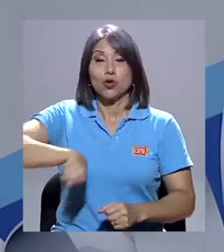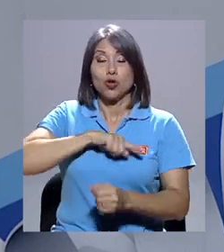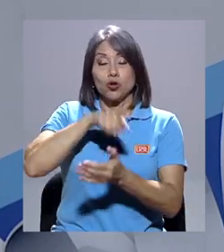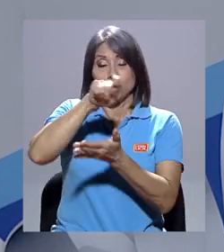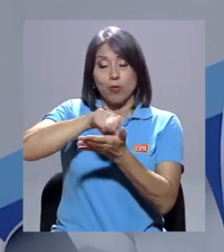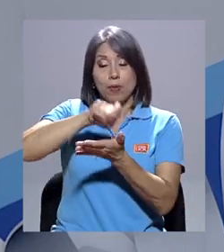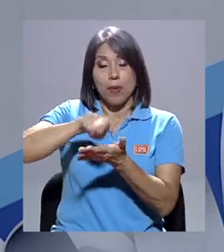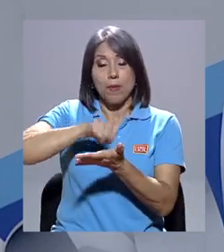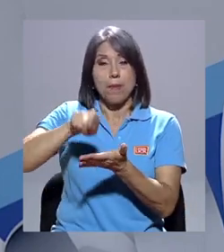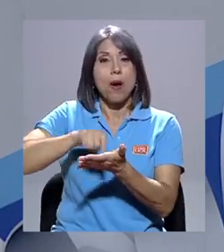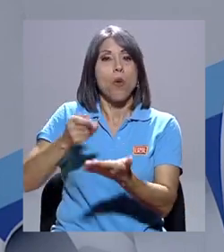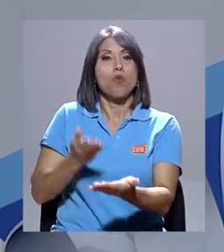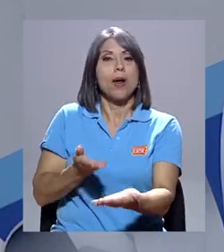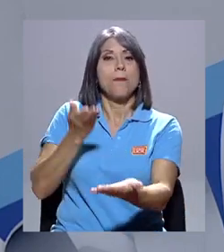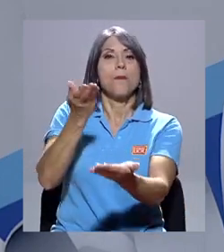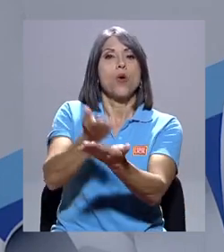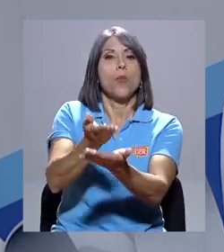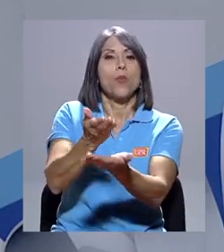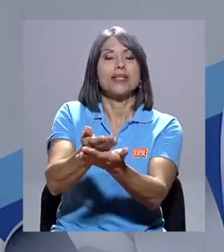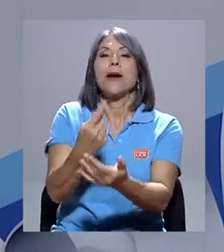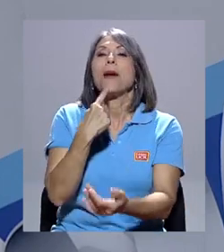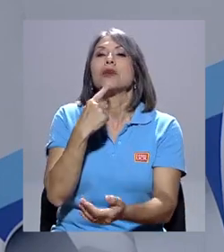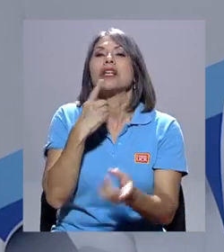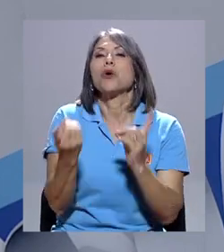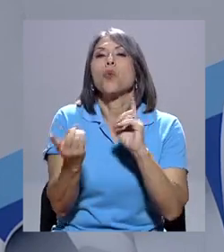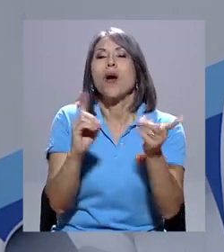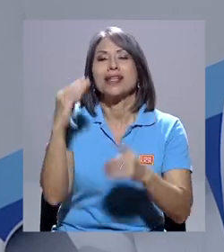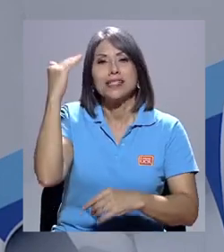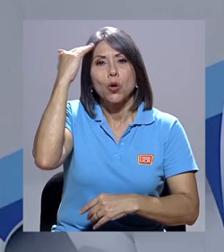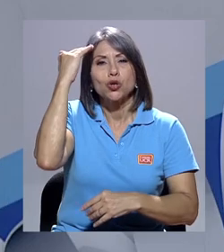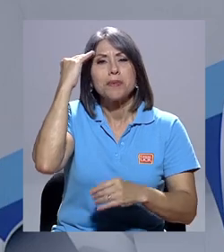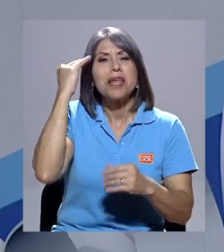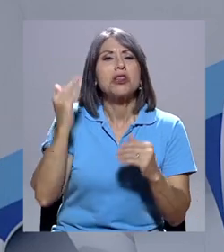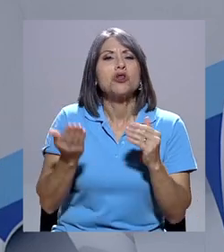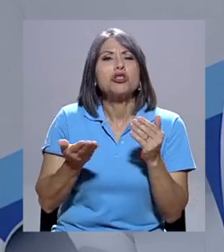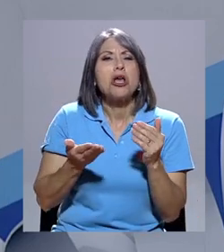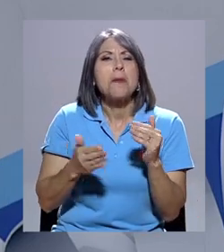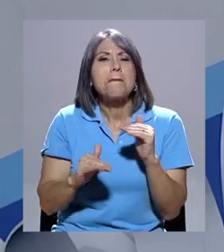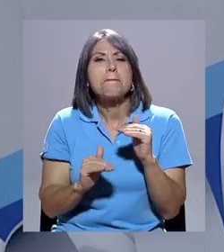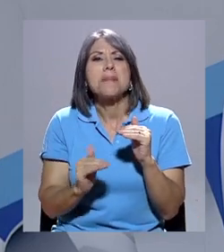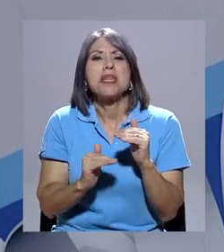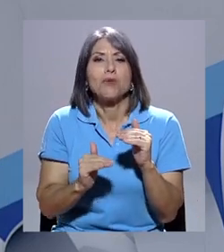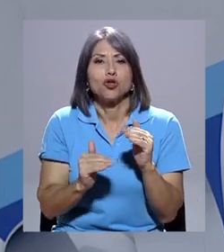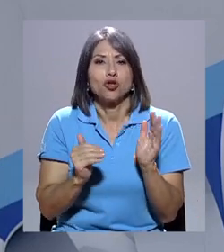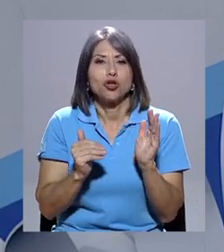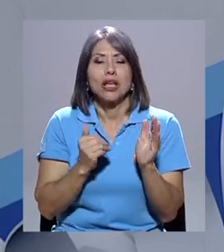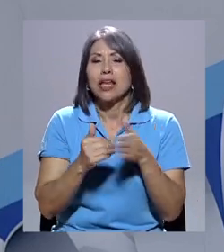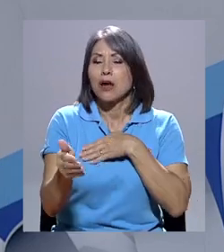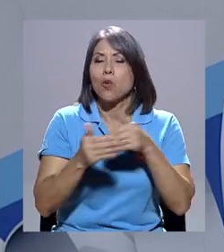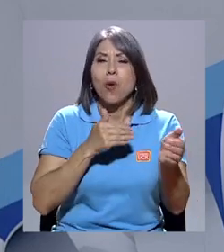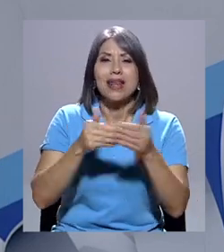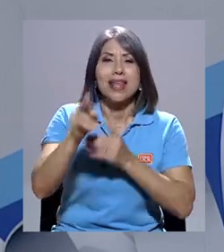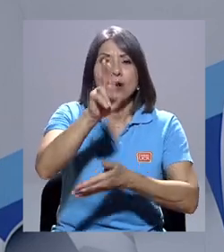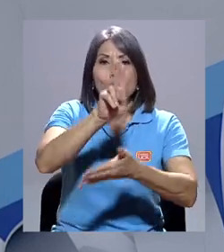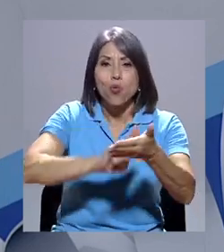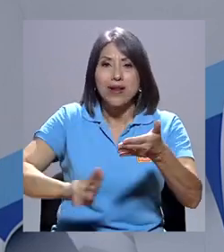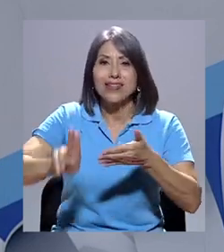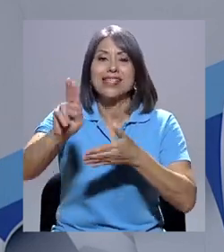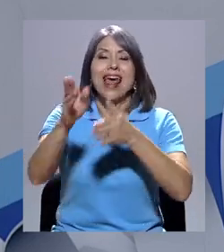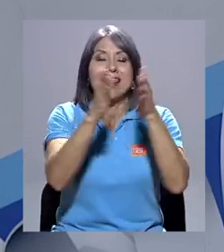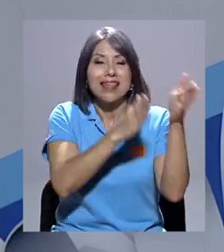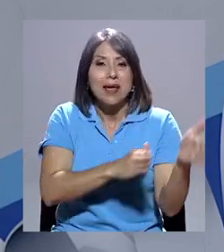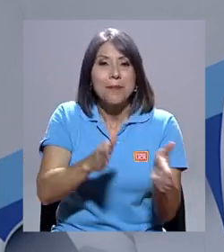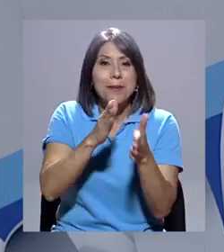cuáles son estos saberes mínimos esos conocimientos mínimos que cualquier universidad que forme docente debe de